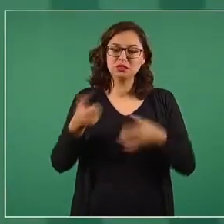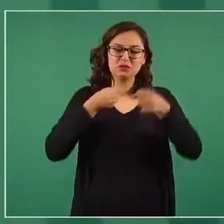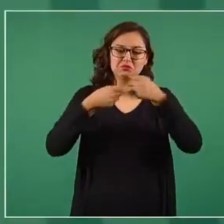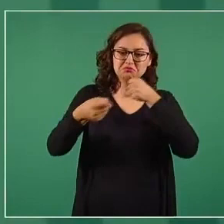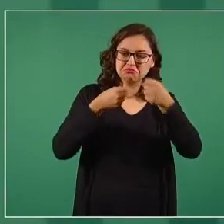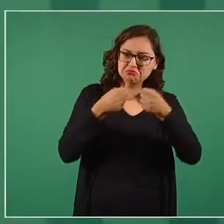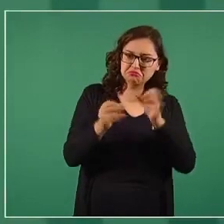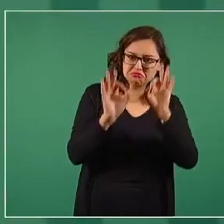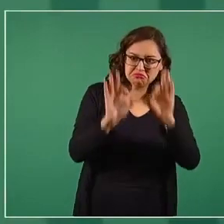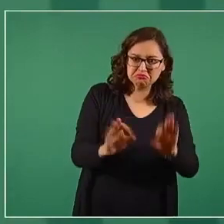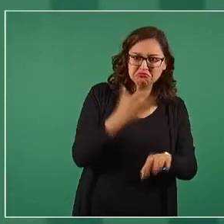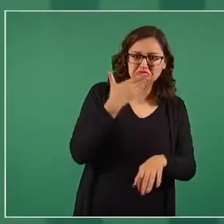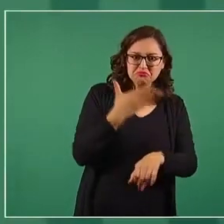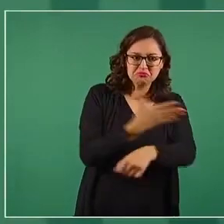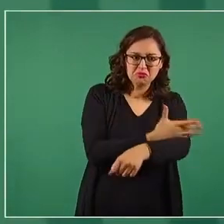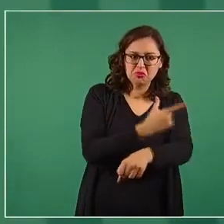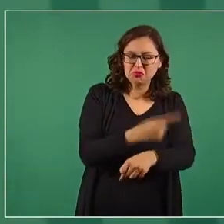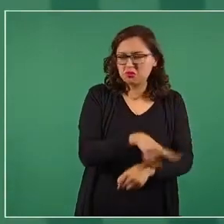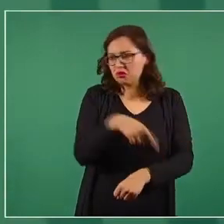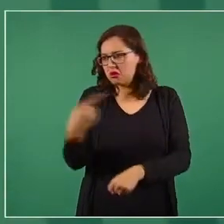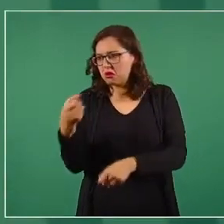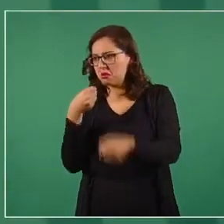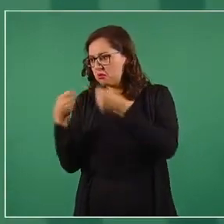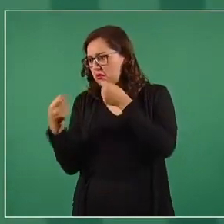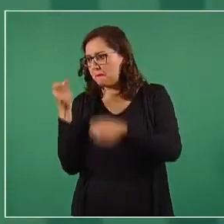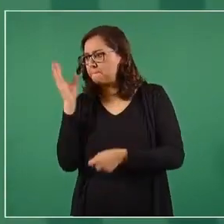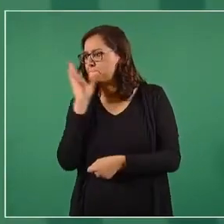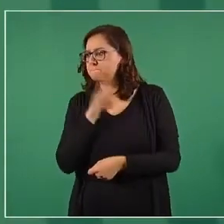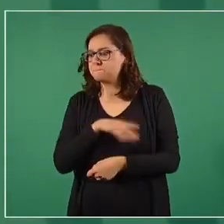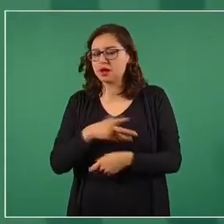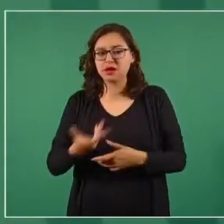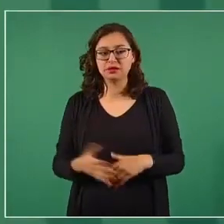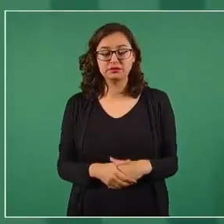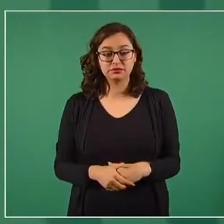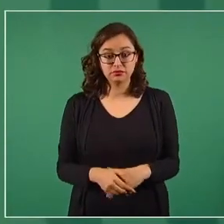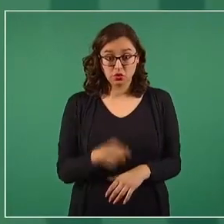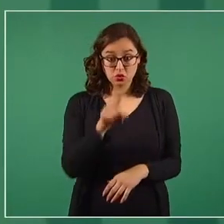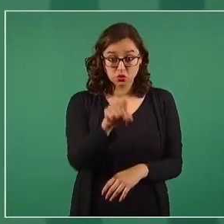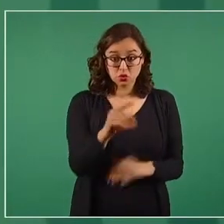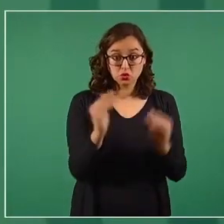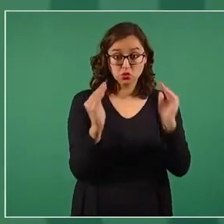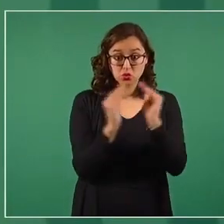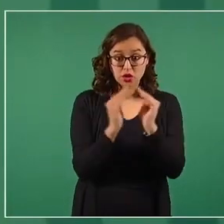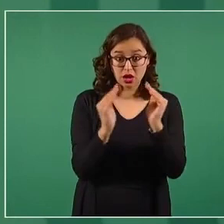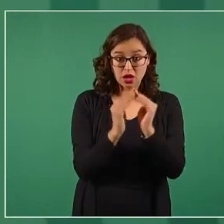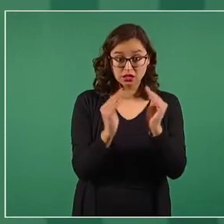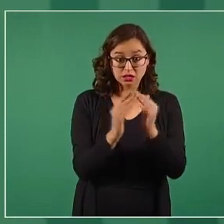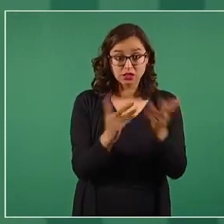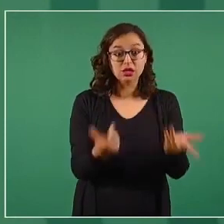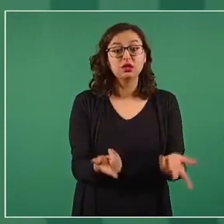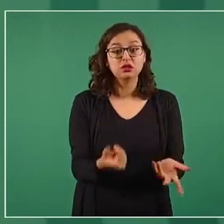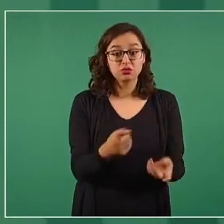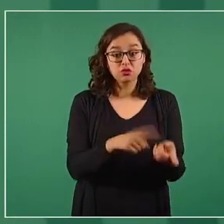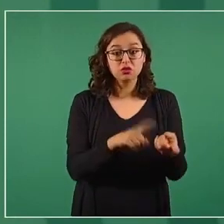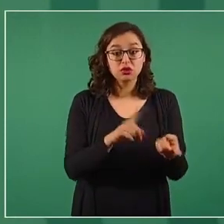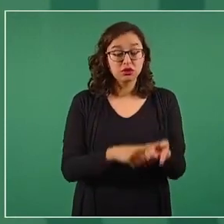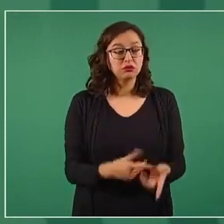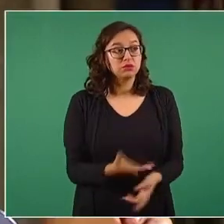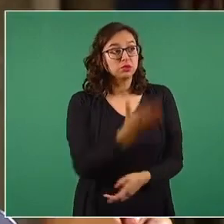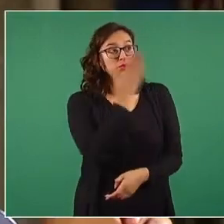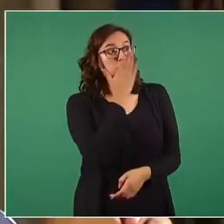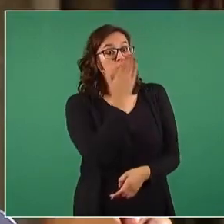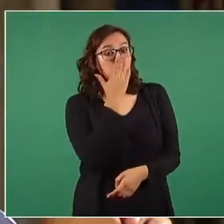honesto? ¿Cómo no van a saber dónde vives tú? Sonora. Por eso, y tu